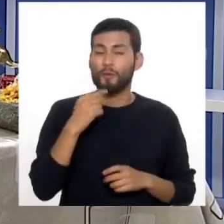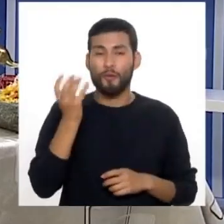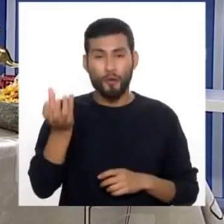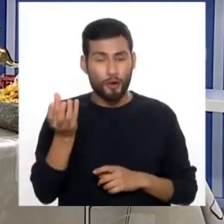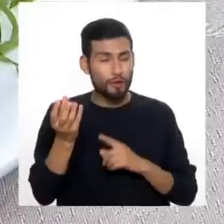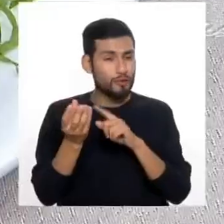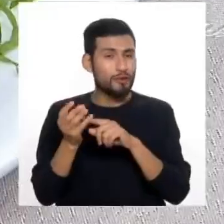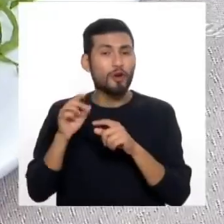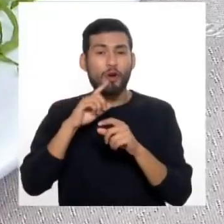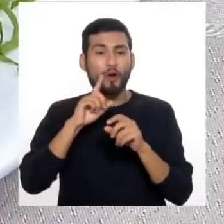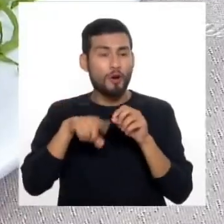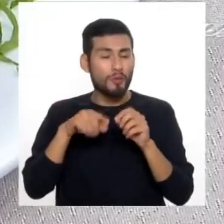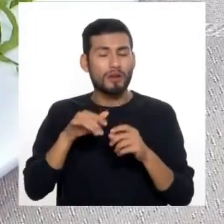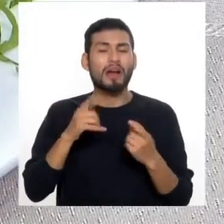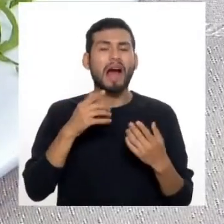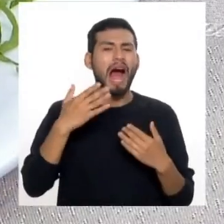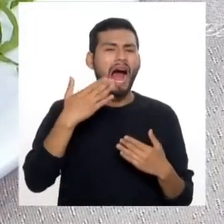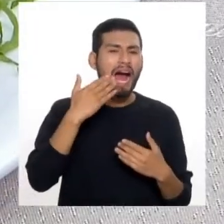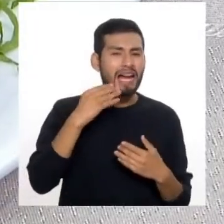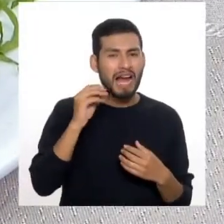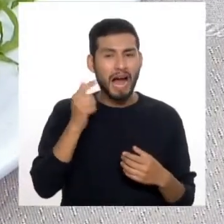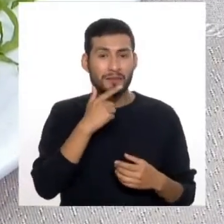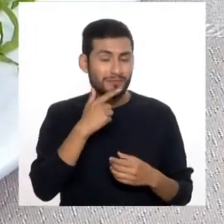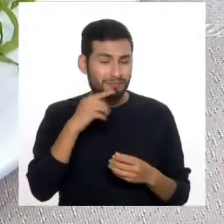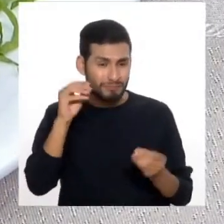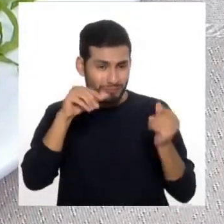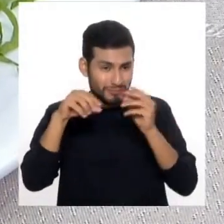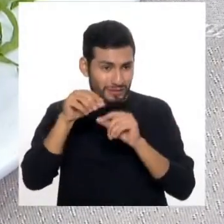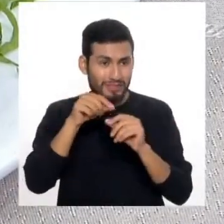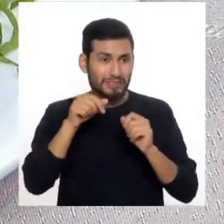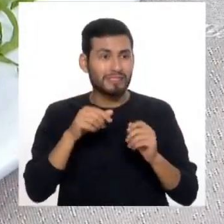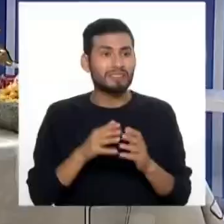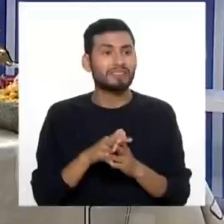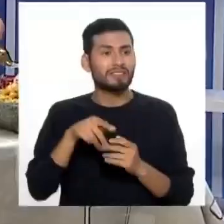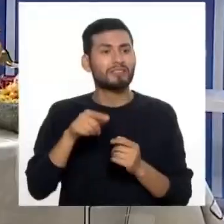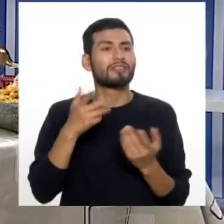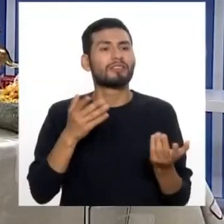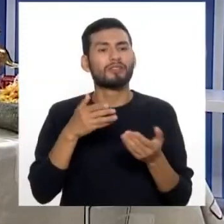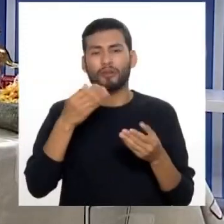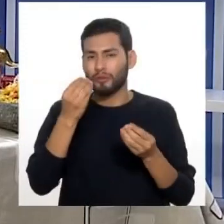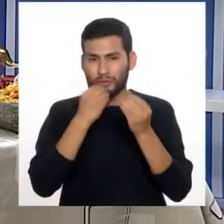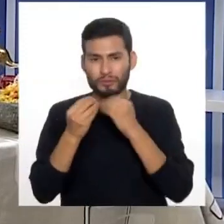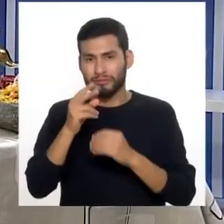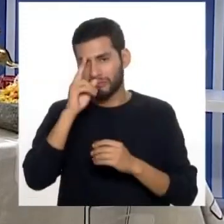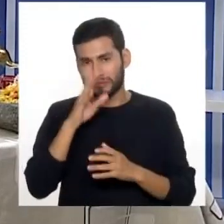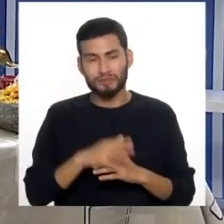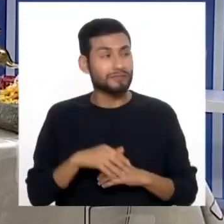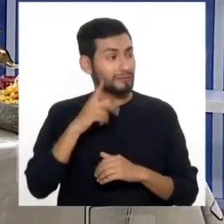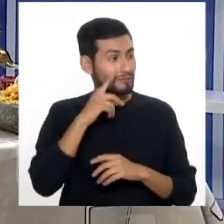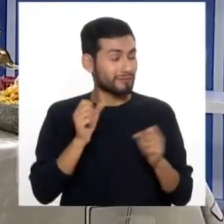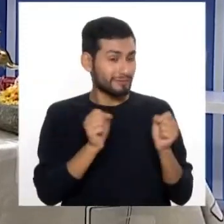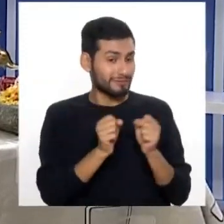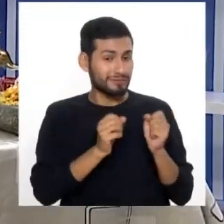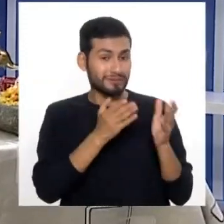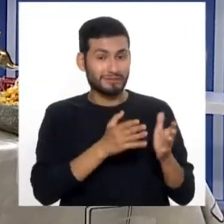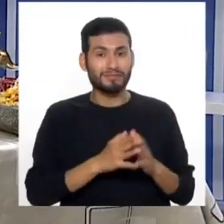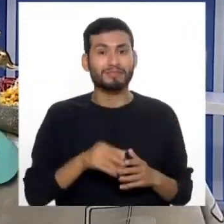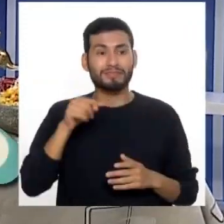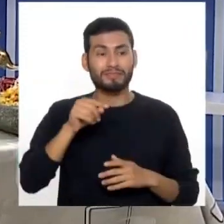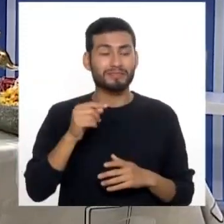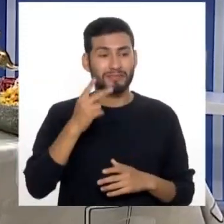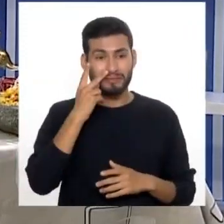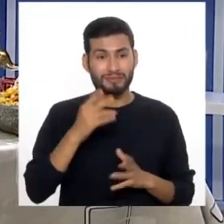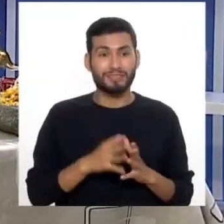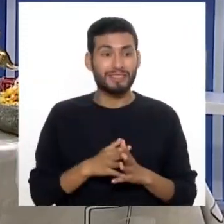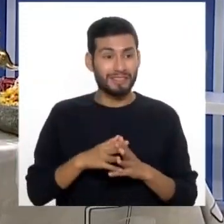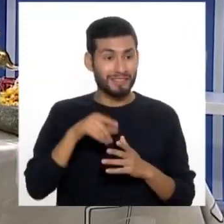Cebollita, tomatito, un poquito de ajicito amarillo. Ajá. Toda la mezcla, la fusión que nuestra comida peruana. Seguimos con las cosas frías. Una siesta de acá, de